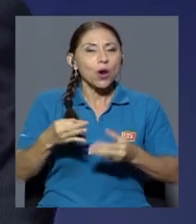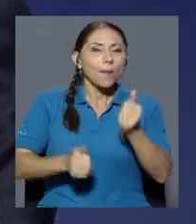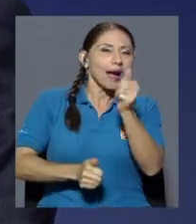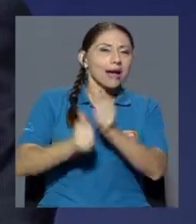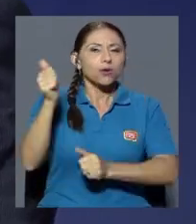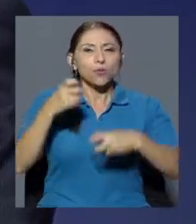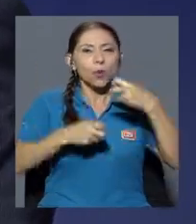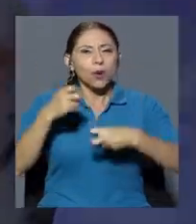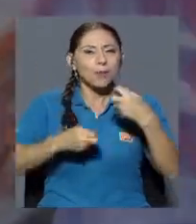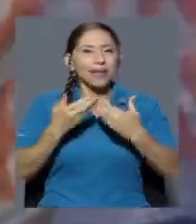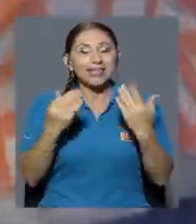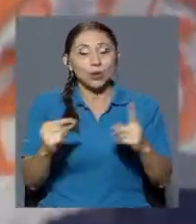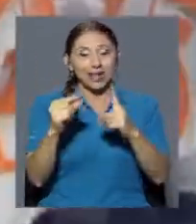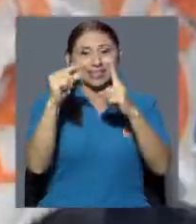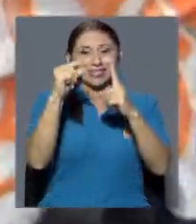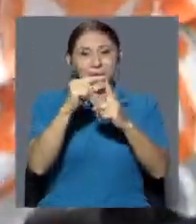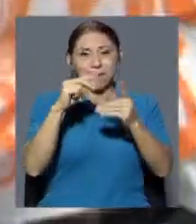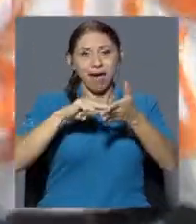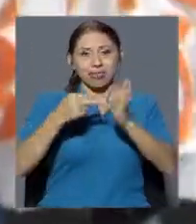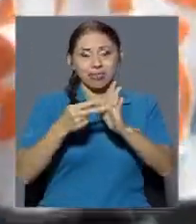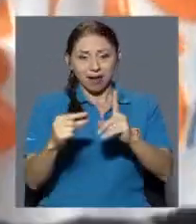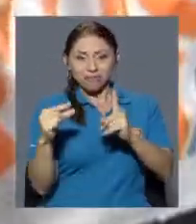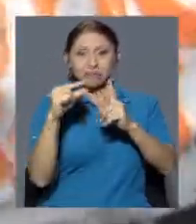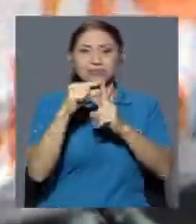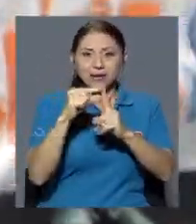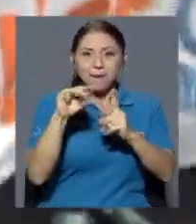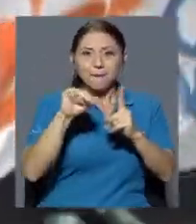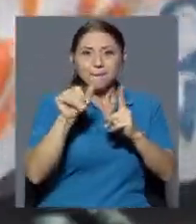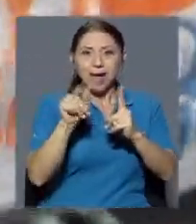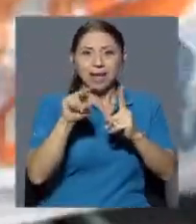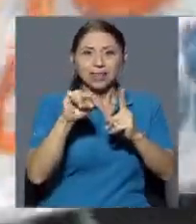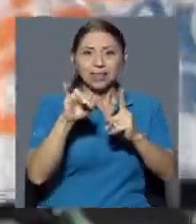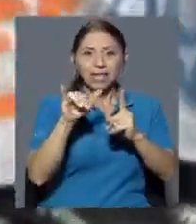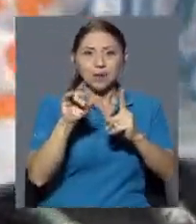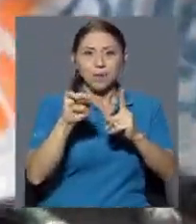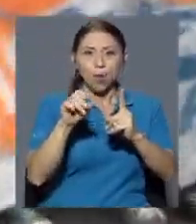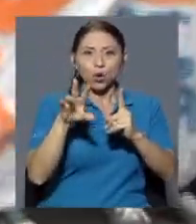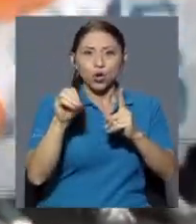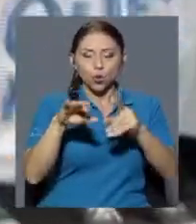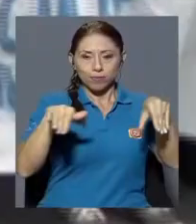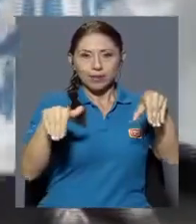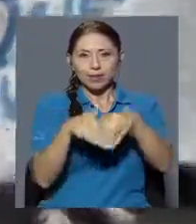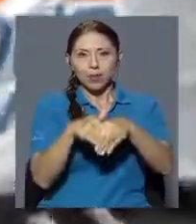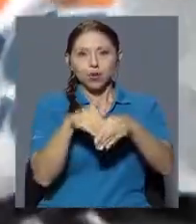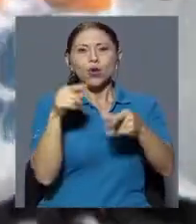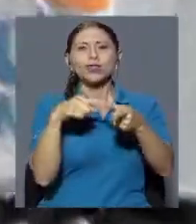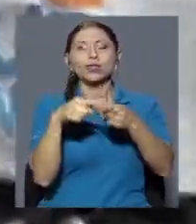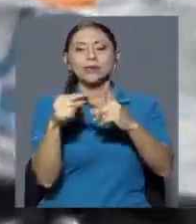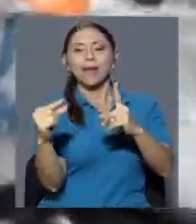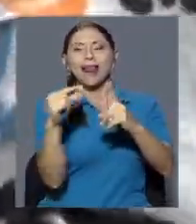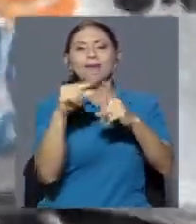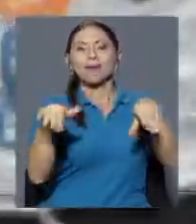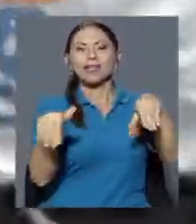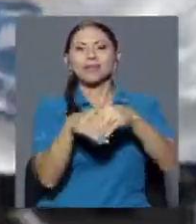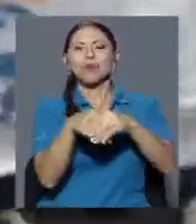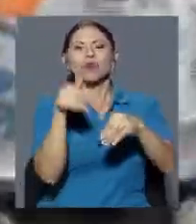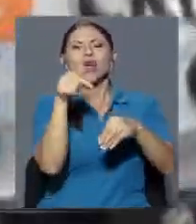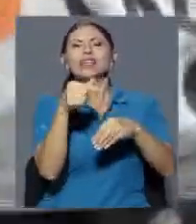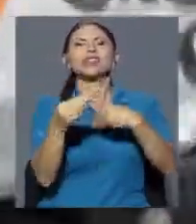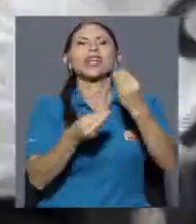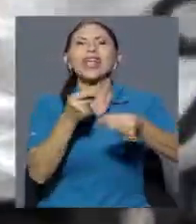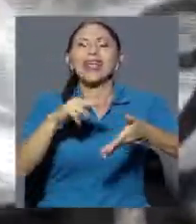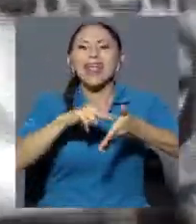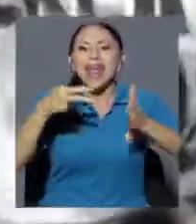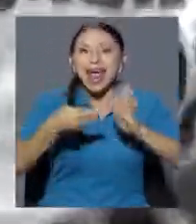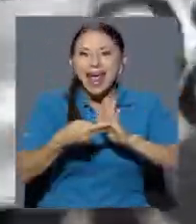el término de matrimonio y entonces aquí es donde caemos en que hay detrás realmente de esa palabra y lo que hay realmente detrás